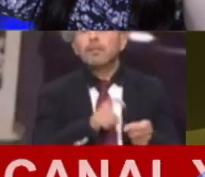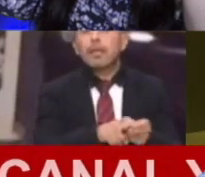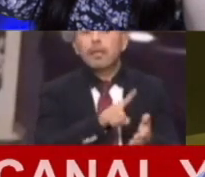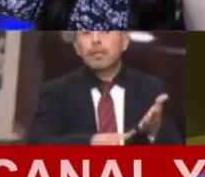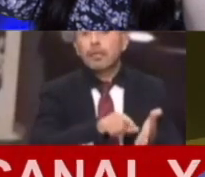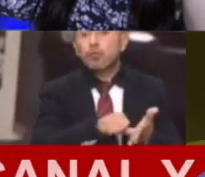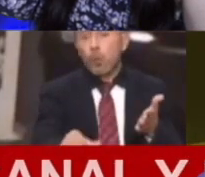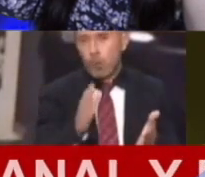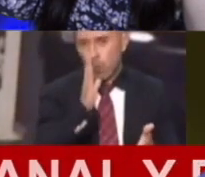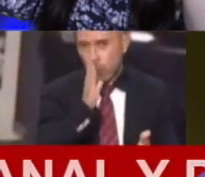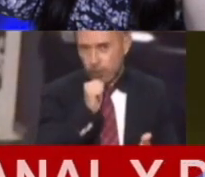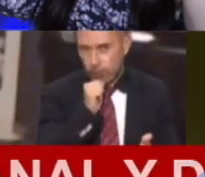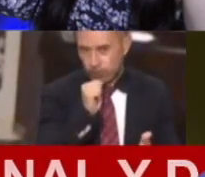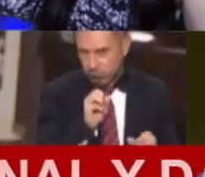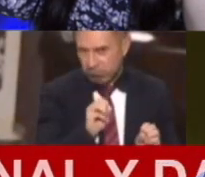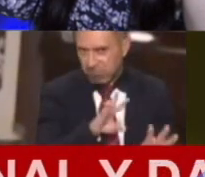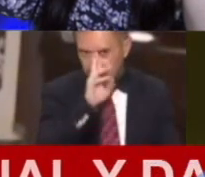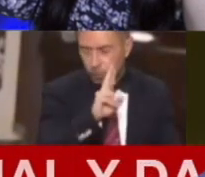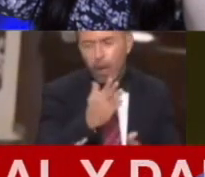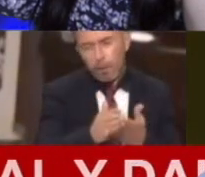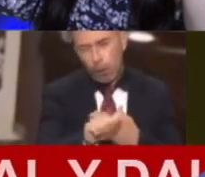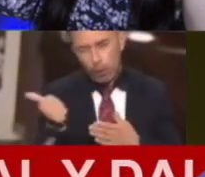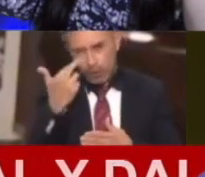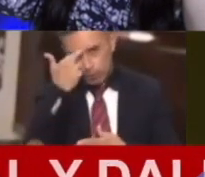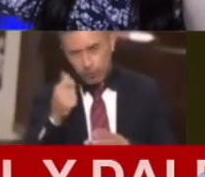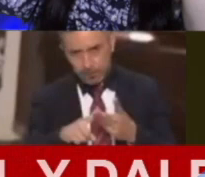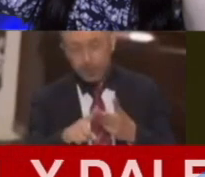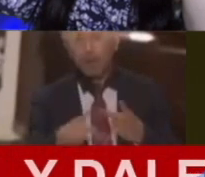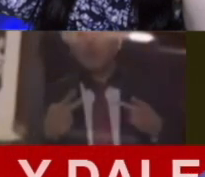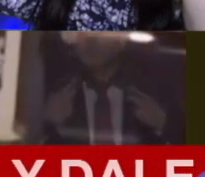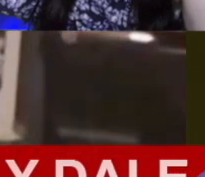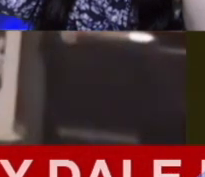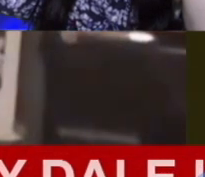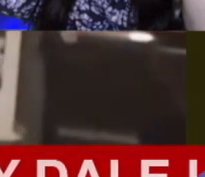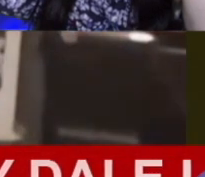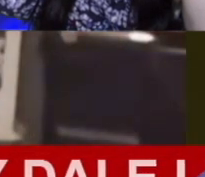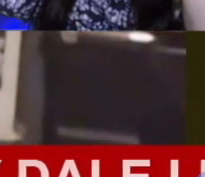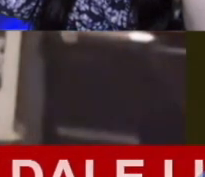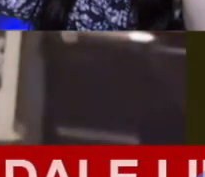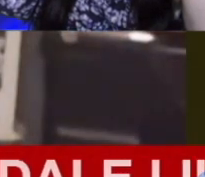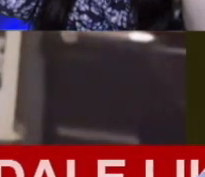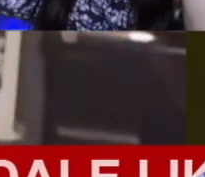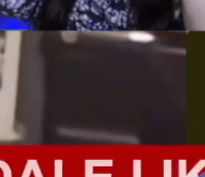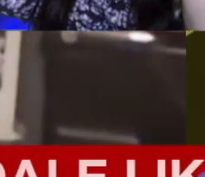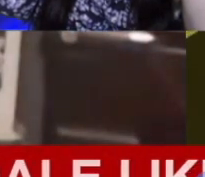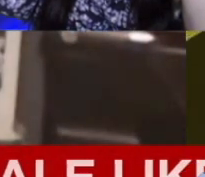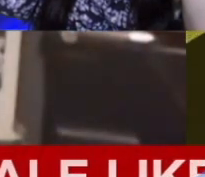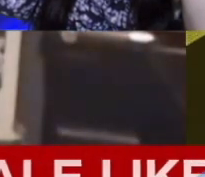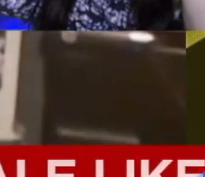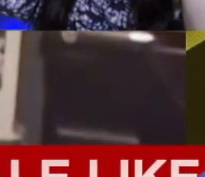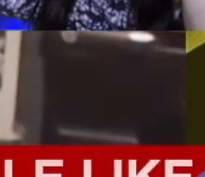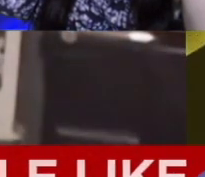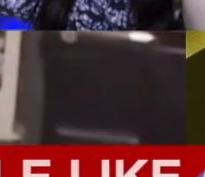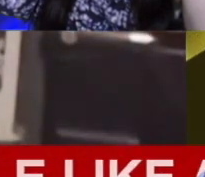Pero vean otra cosa. En relación con las personas registradas como candidatas a la gubernatura en el estado de Guerrero, por varios